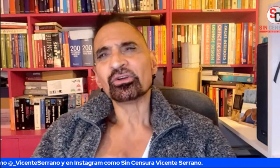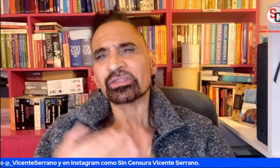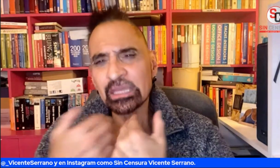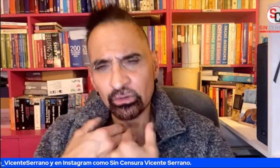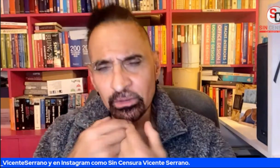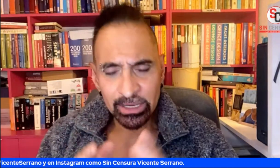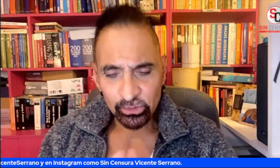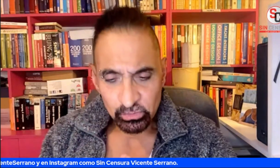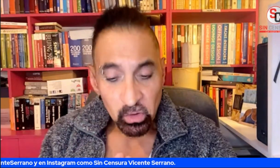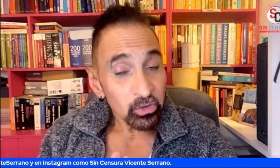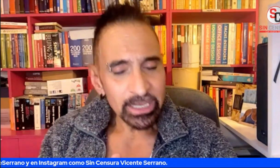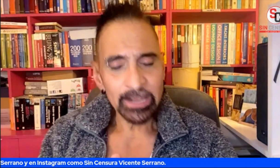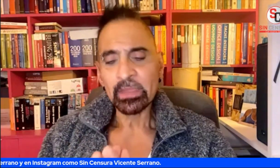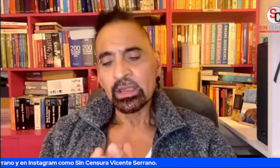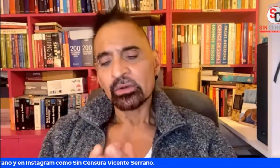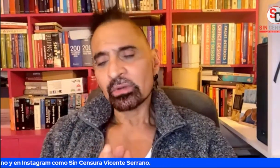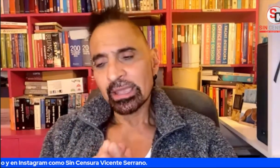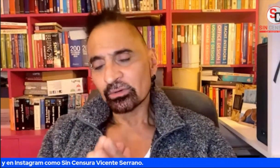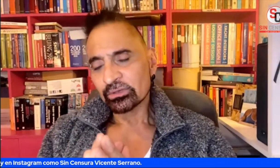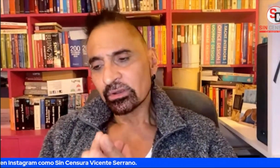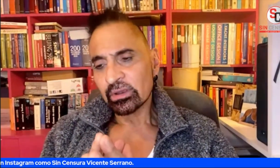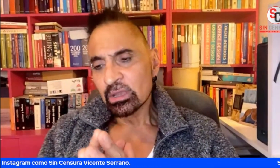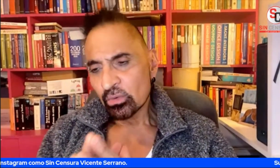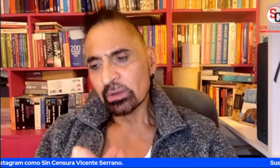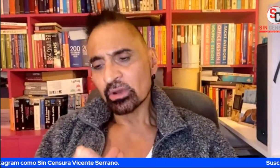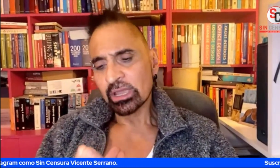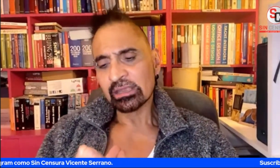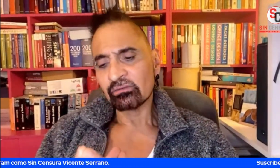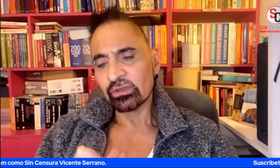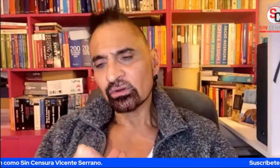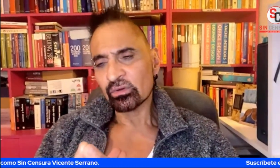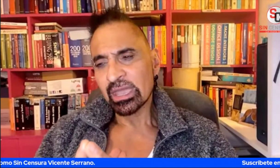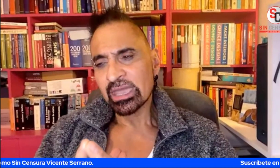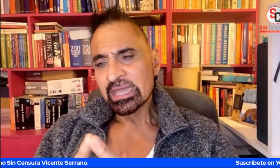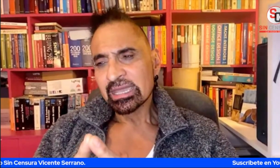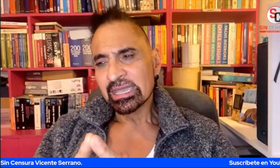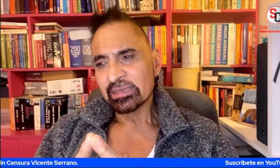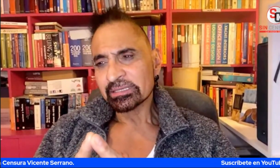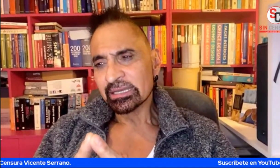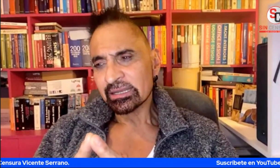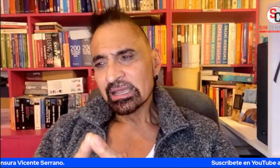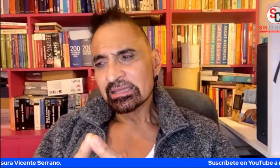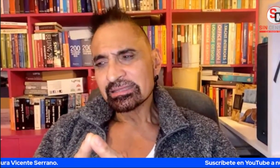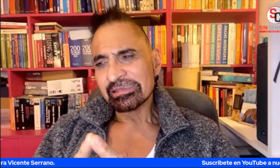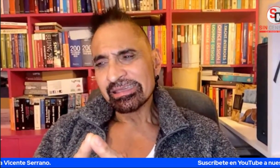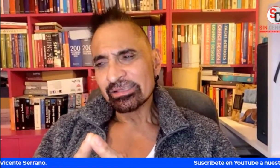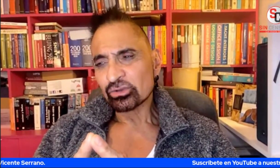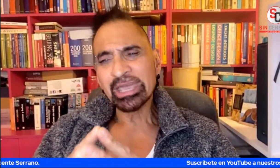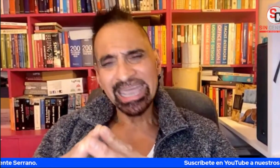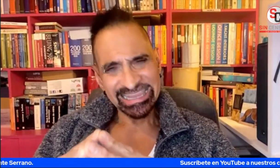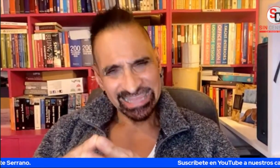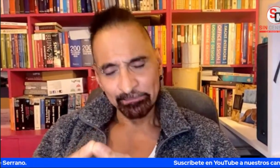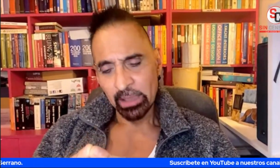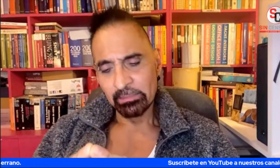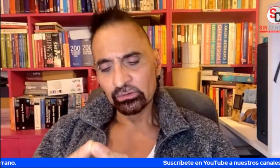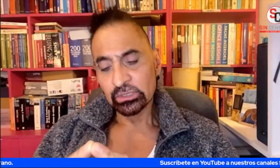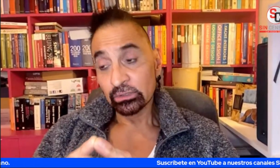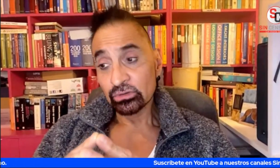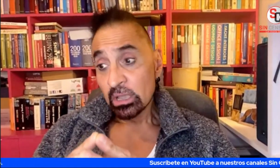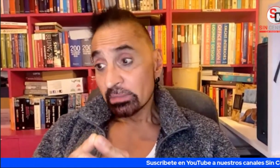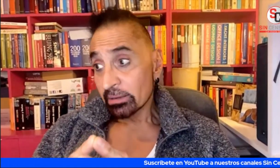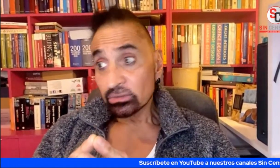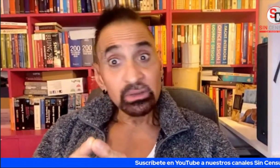inferior dentro de mi cosmogonía, nunca he considerado a ninguna mujer inferior o que debe ser sujeta a malos